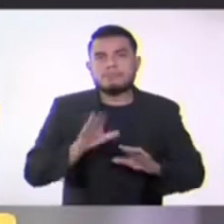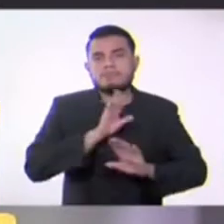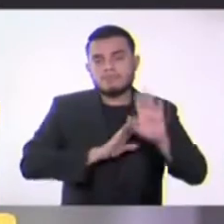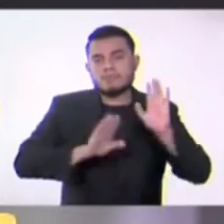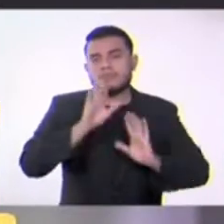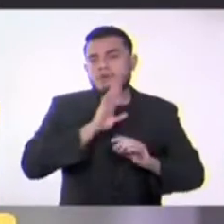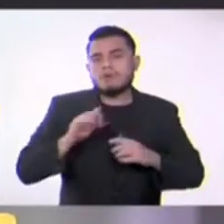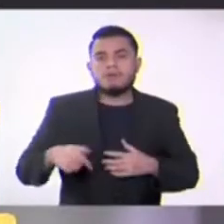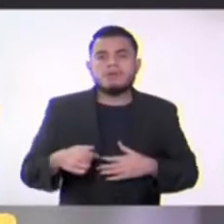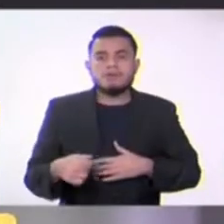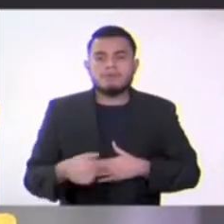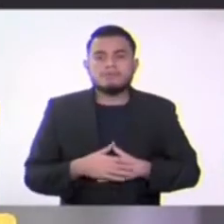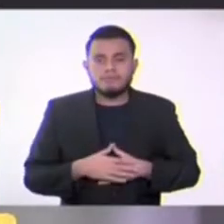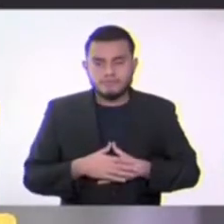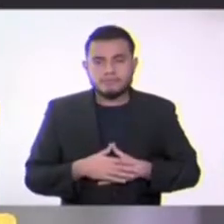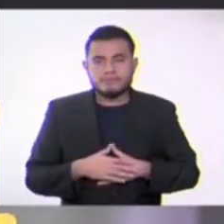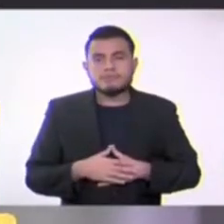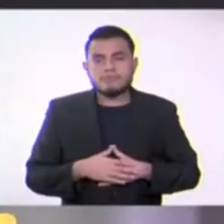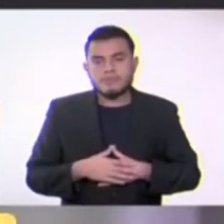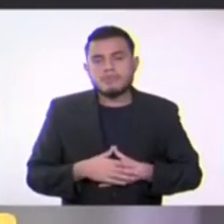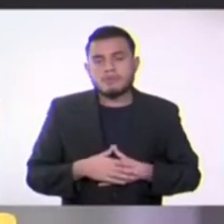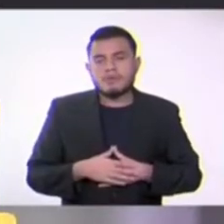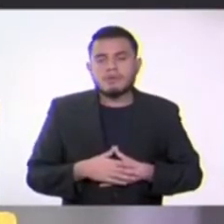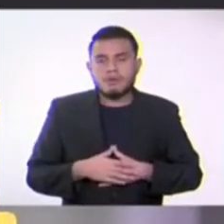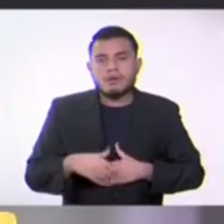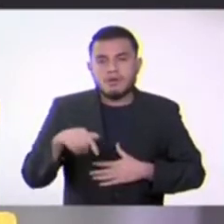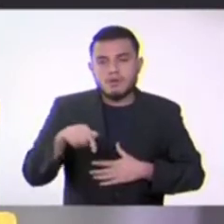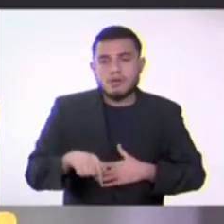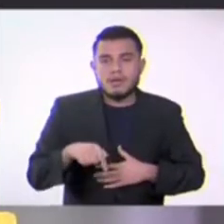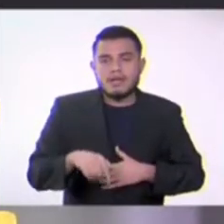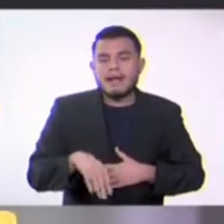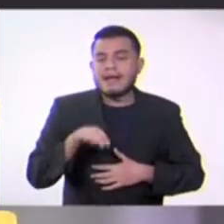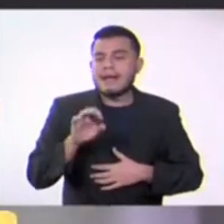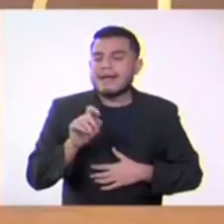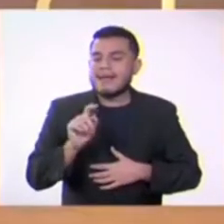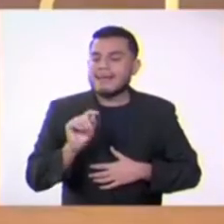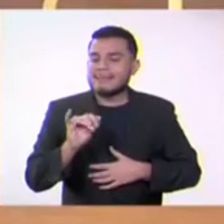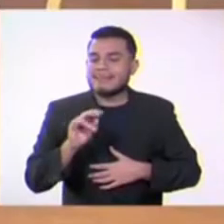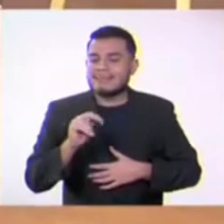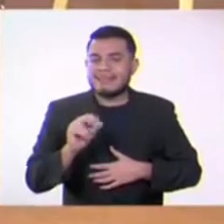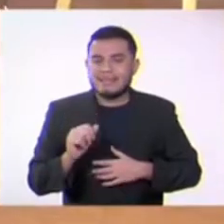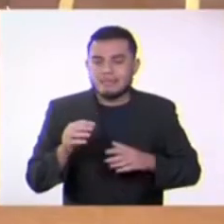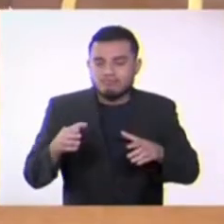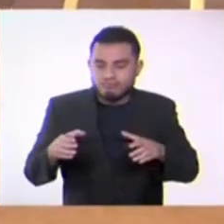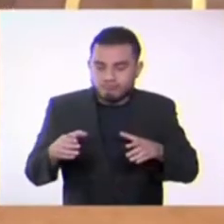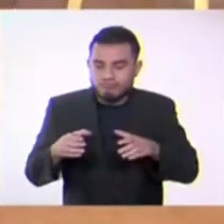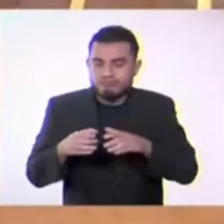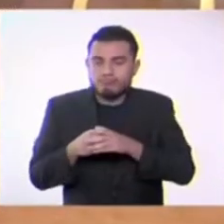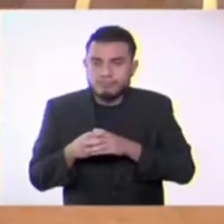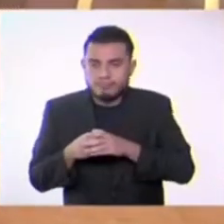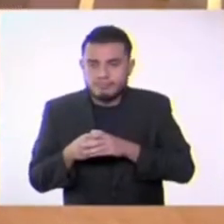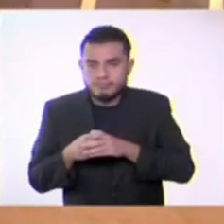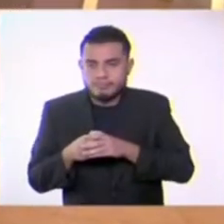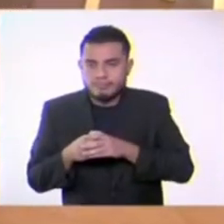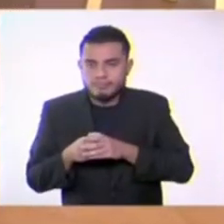precisa. Ahora, la etnia es la asociatividad o asociación